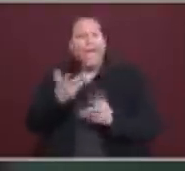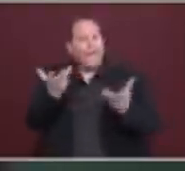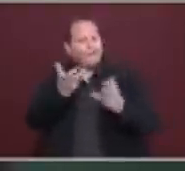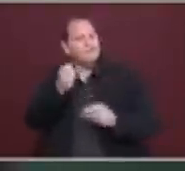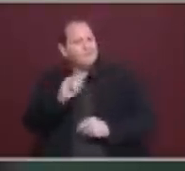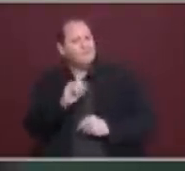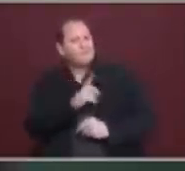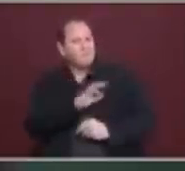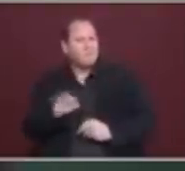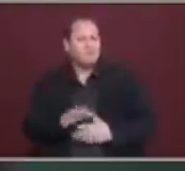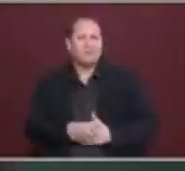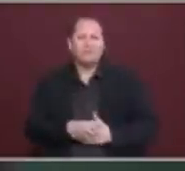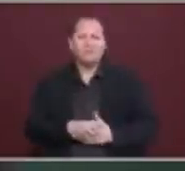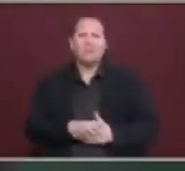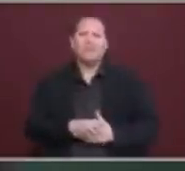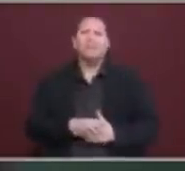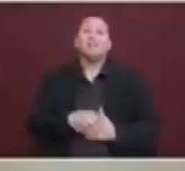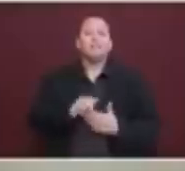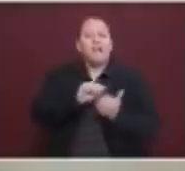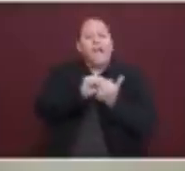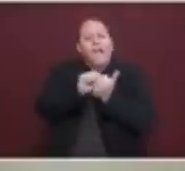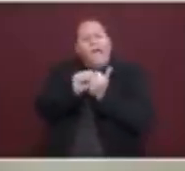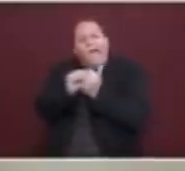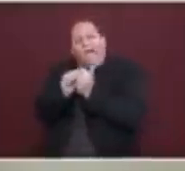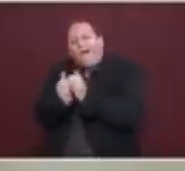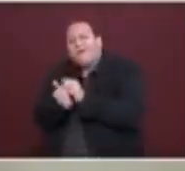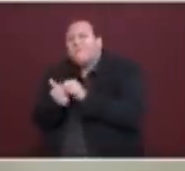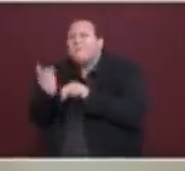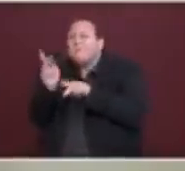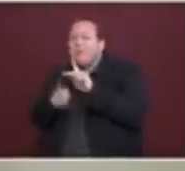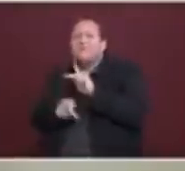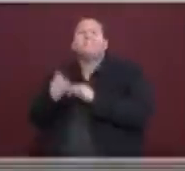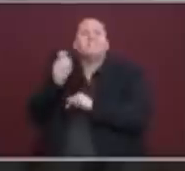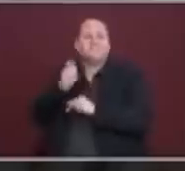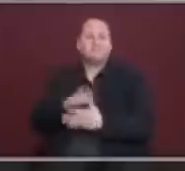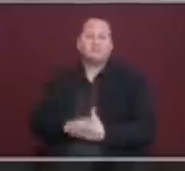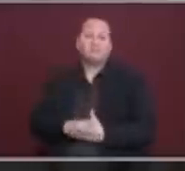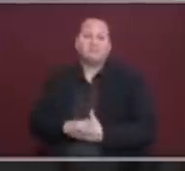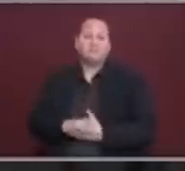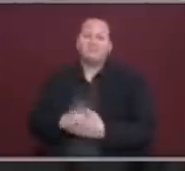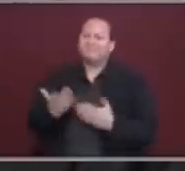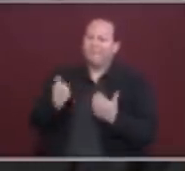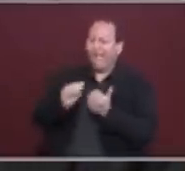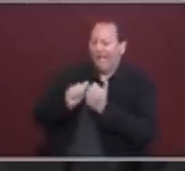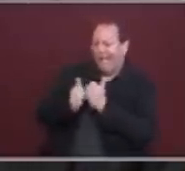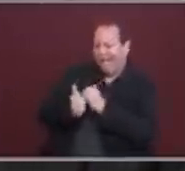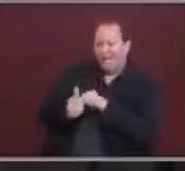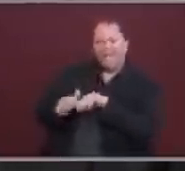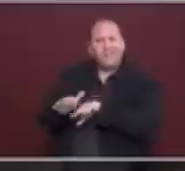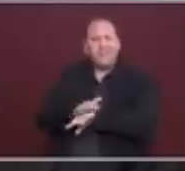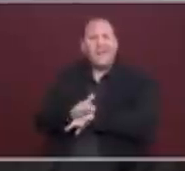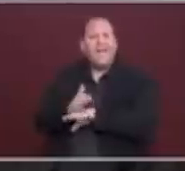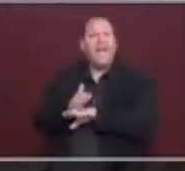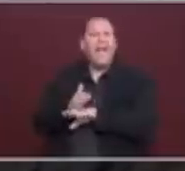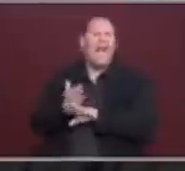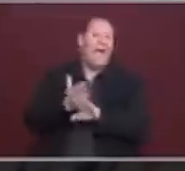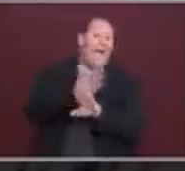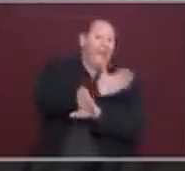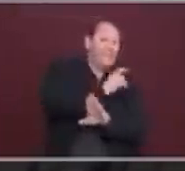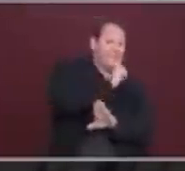hacer parte de la transformación es que ya no es como antes